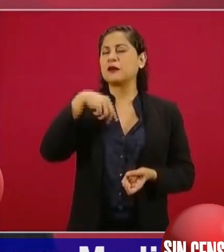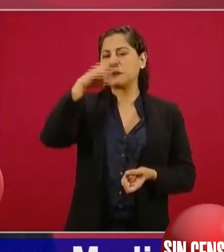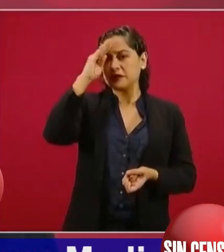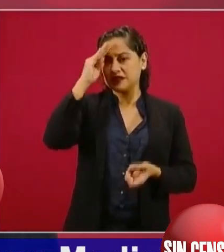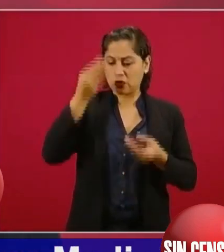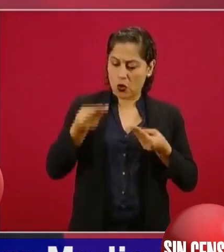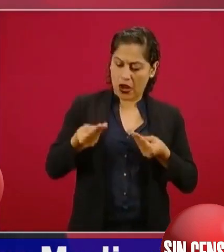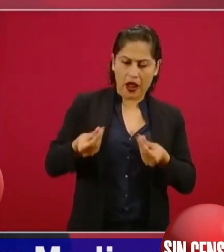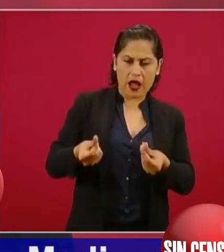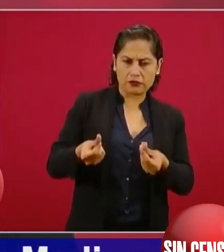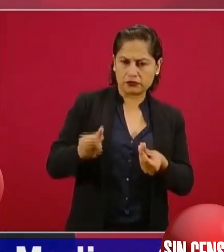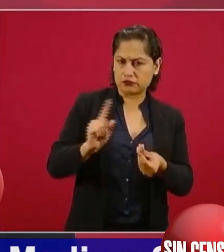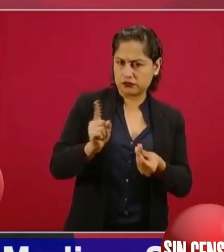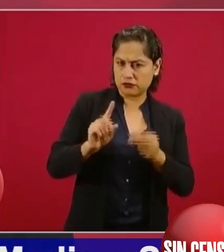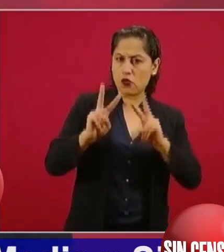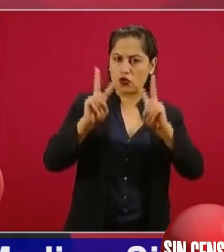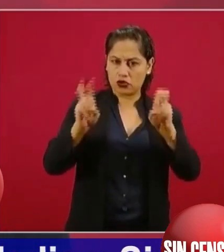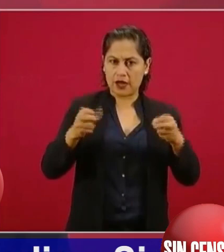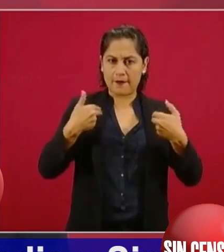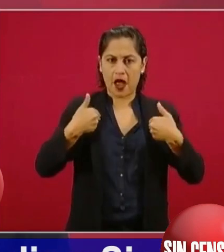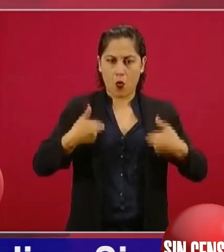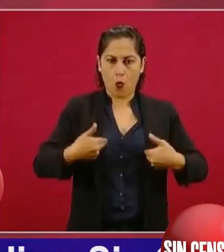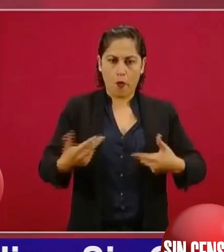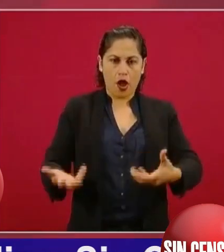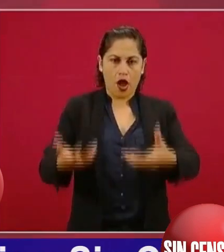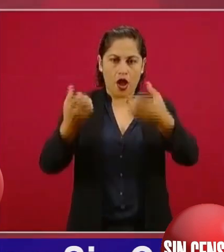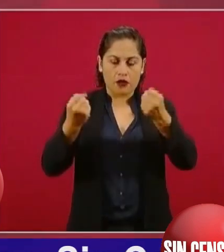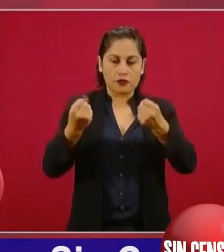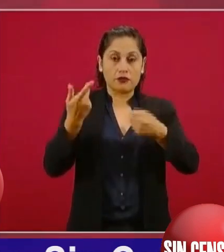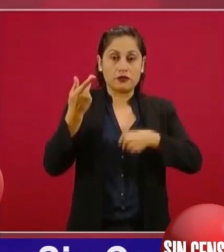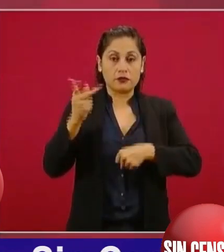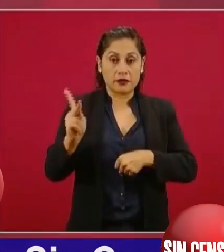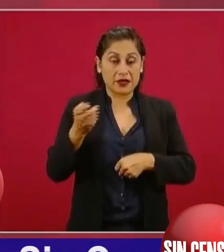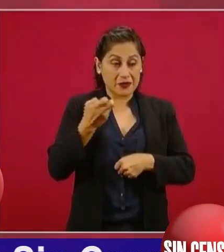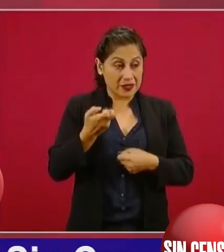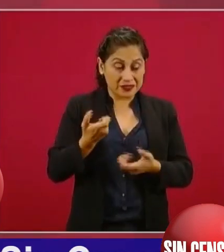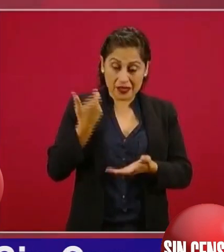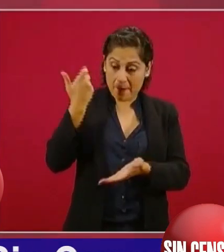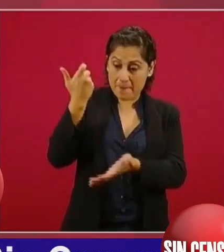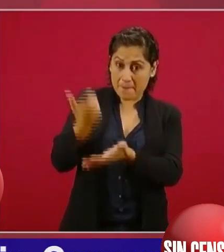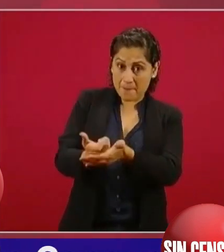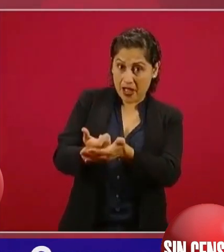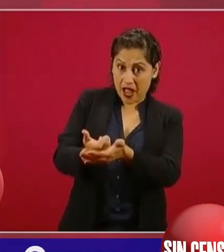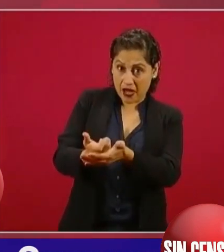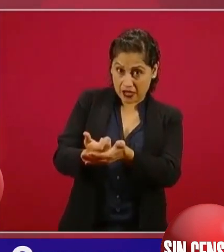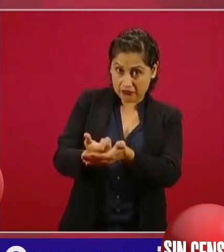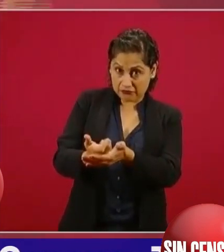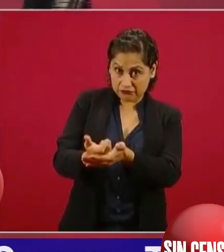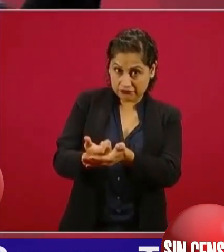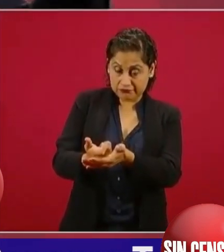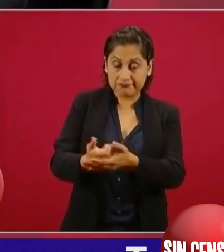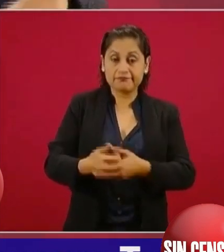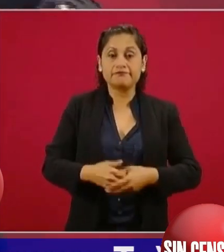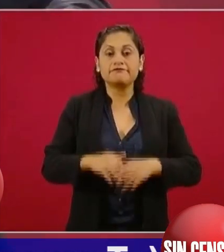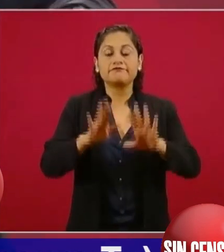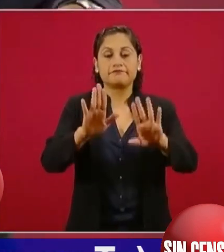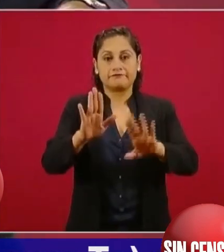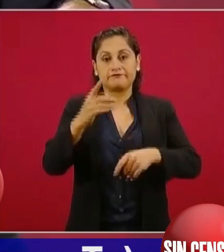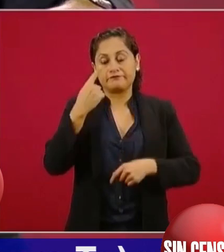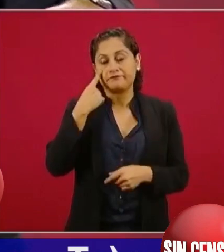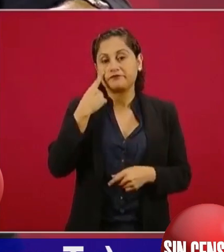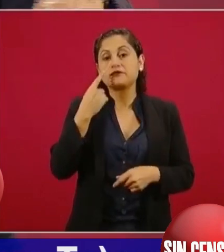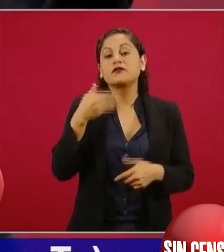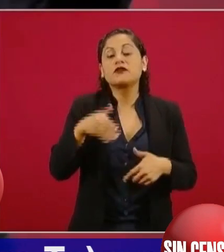humano, de cerca de 2.000 millones. Para la primera, y en el segundo